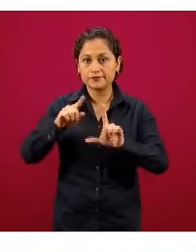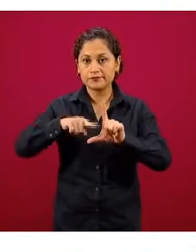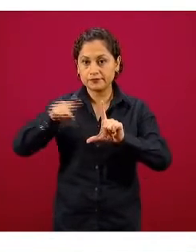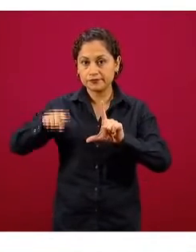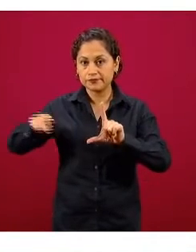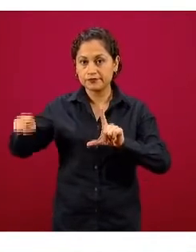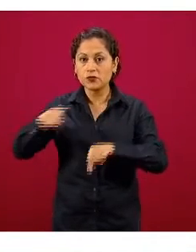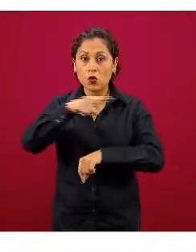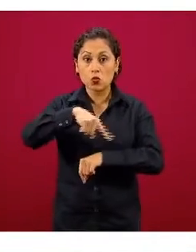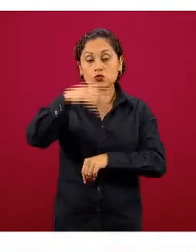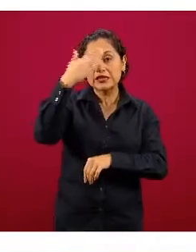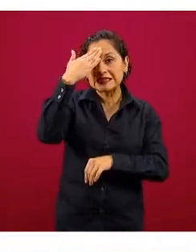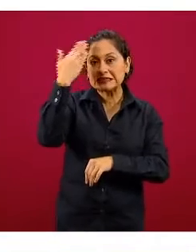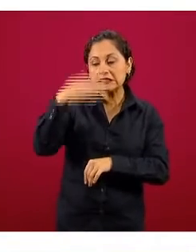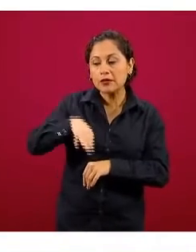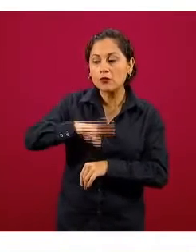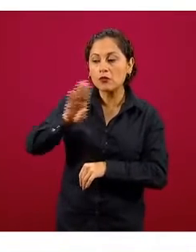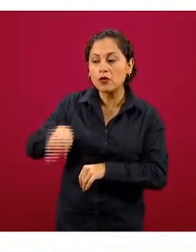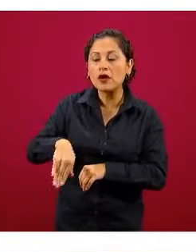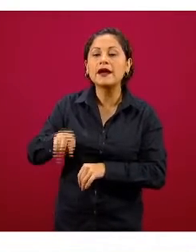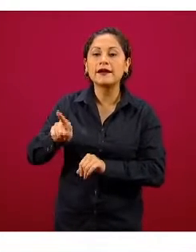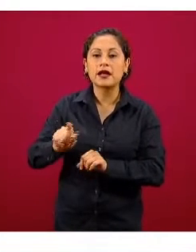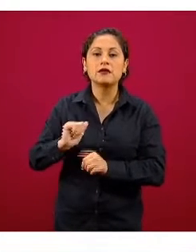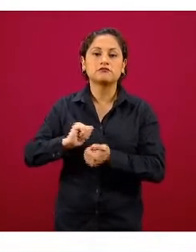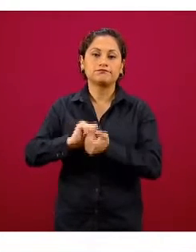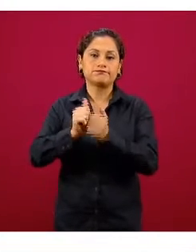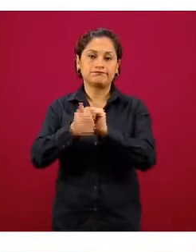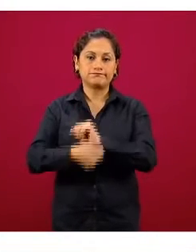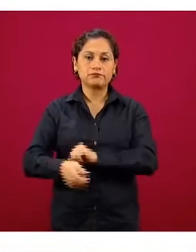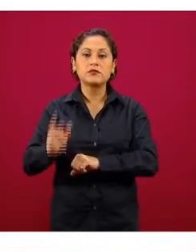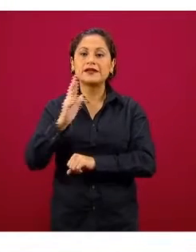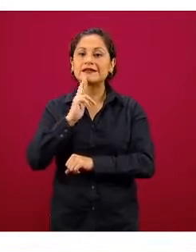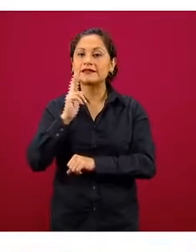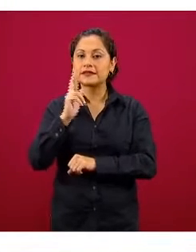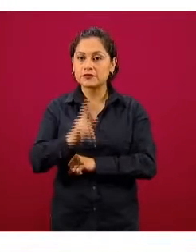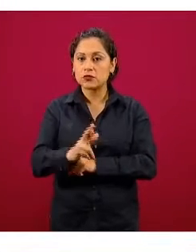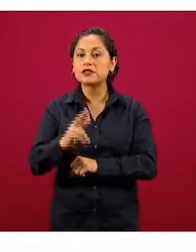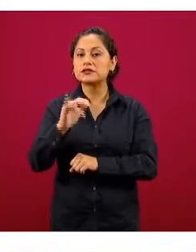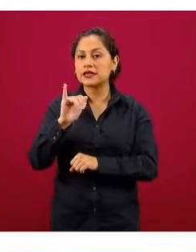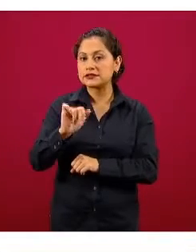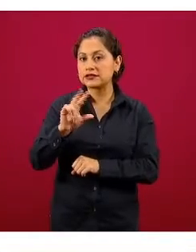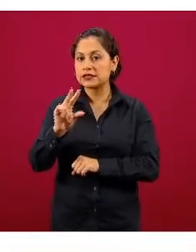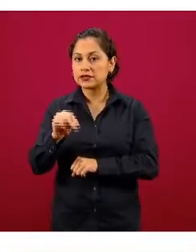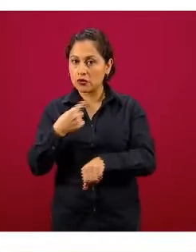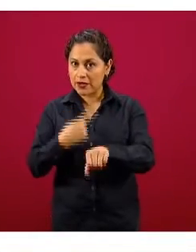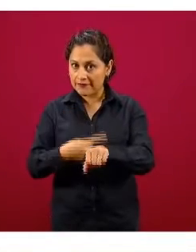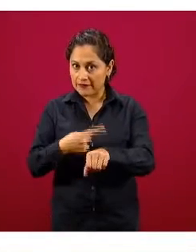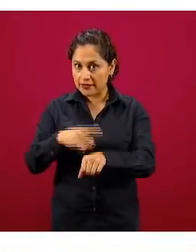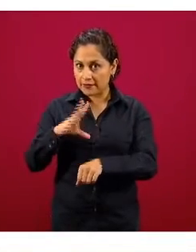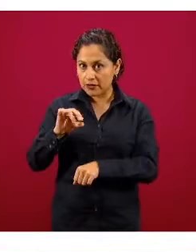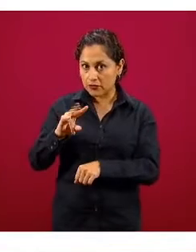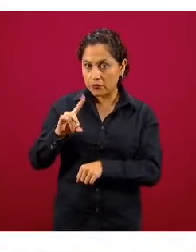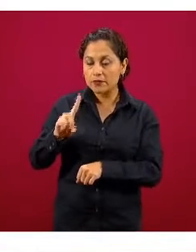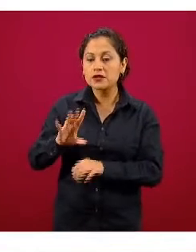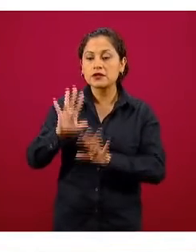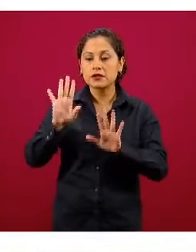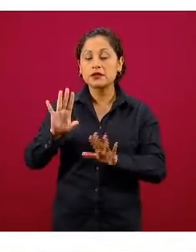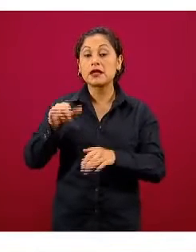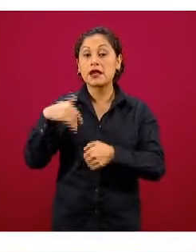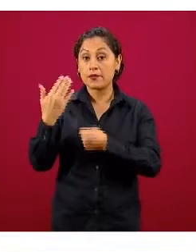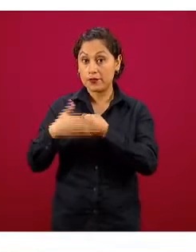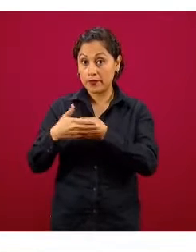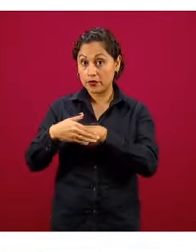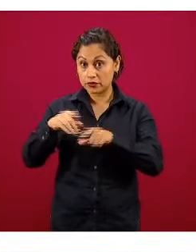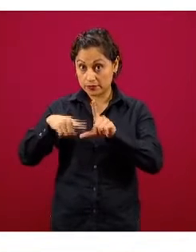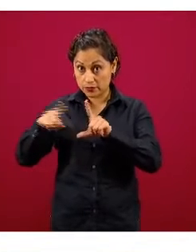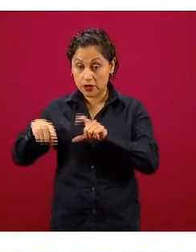que están y que posiblemente pudieran incrementar el número para cada uno de los días, así como en la siguiente gráfica también pudiera suceder